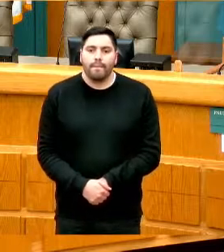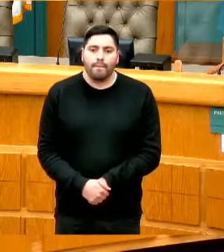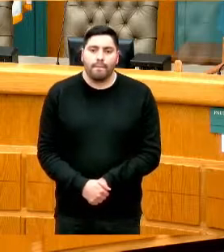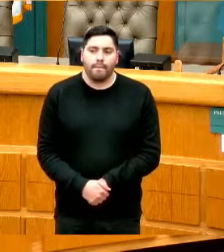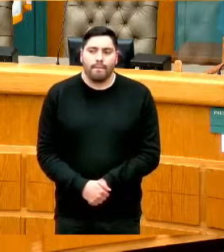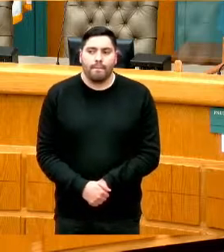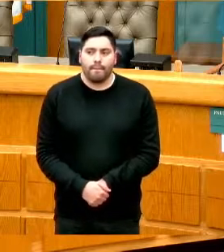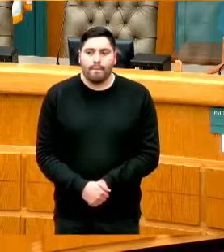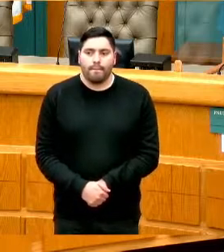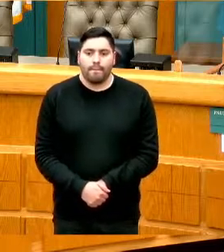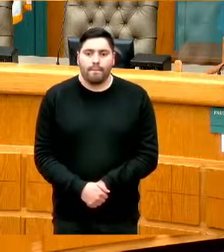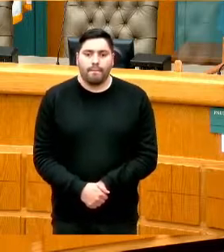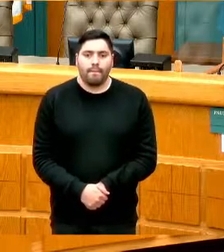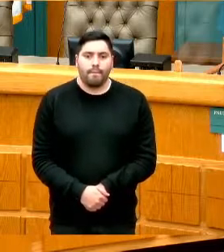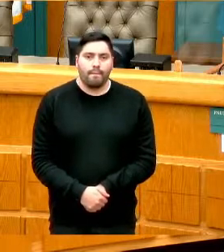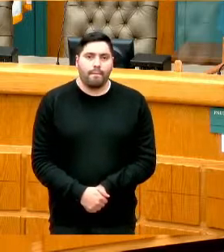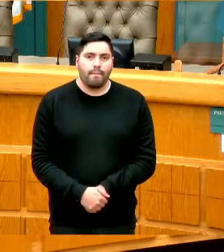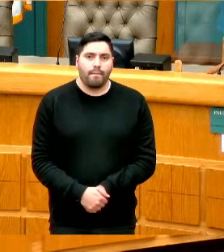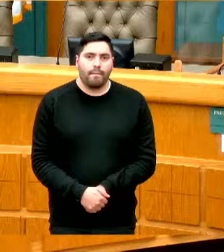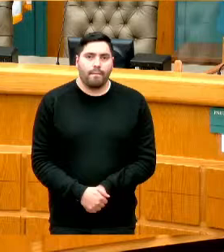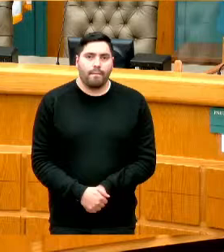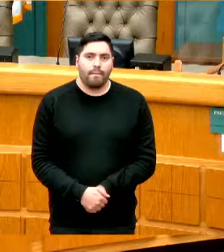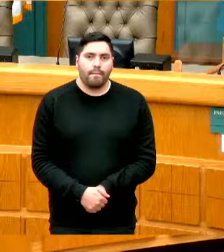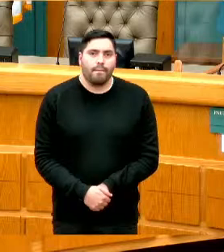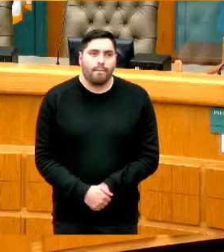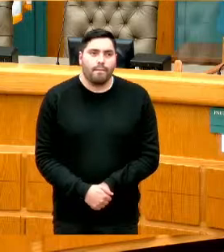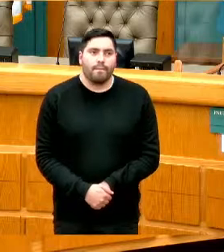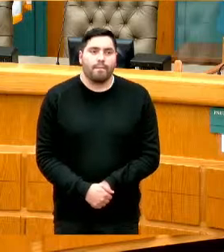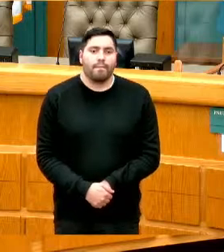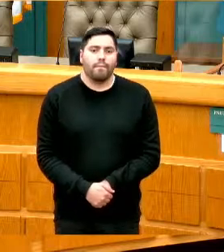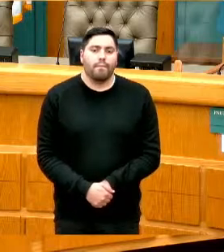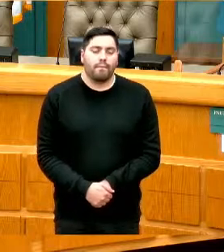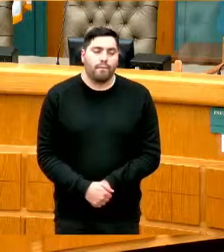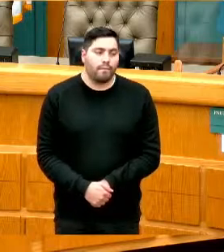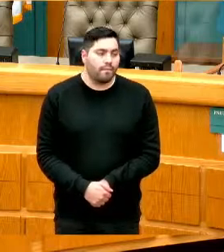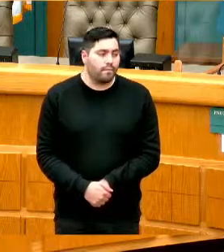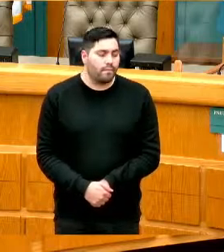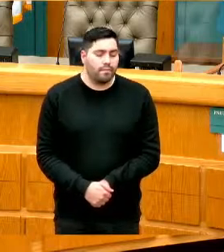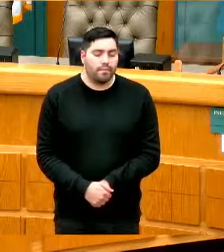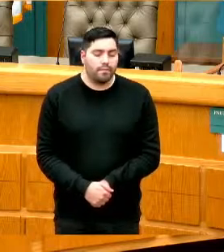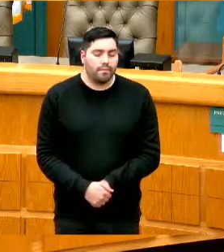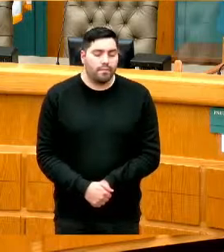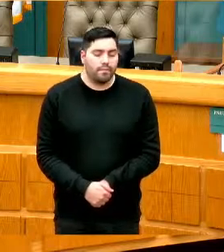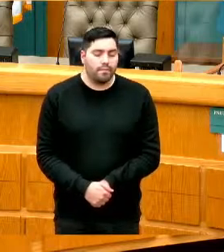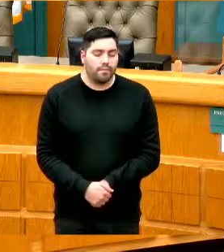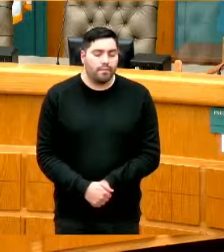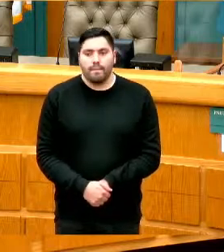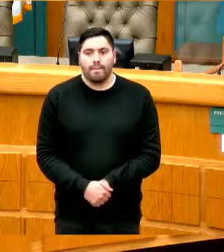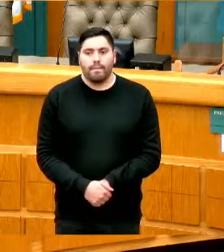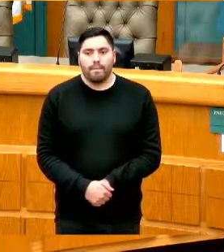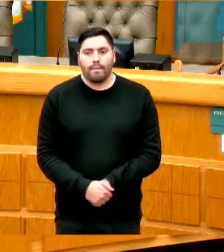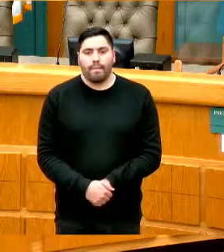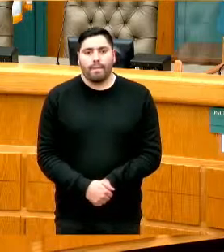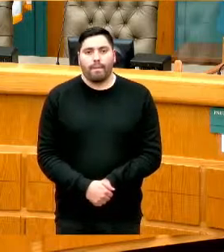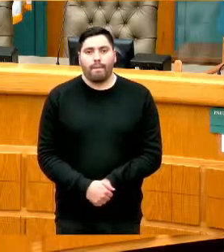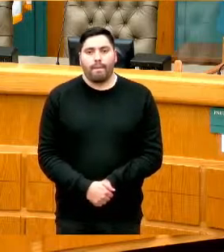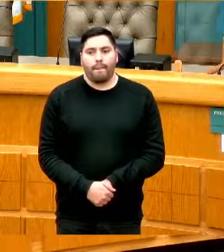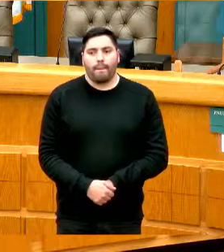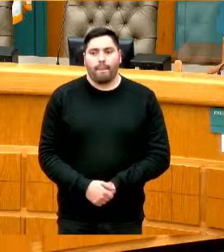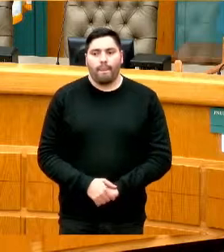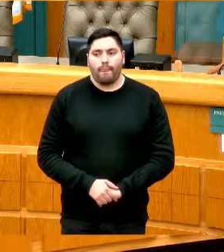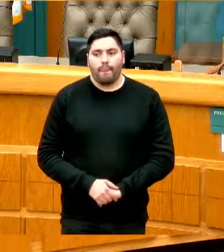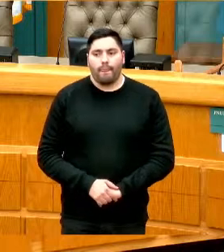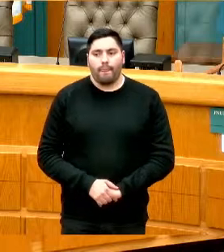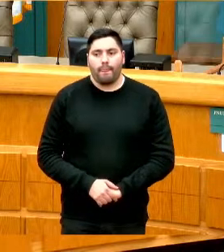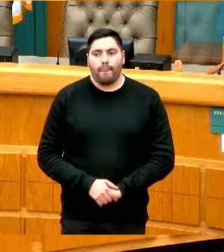disfrutar del malecón y ver al equipo de voleibol de playa femenino de Texas A&M Corpus Christi. En cuanto al programa para las personas confinadas